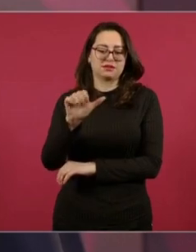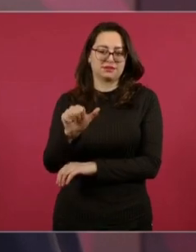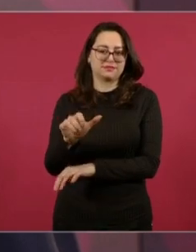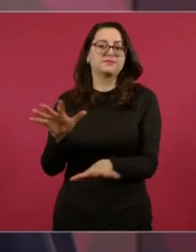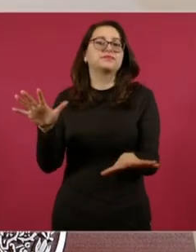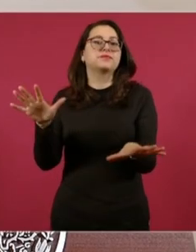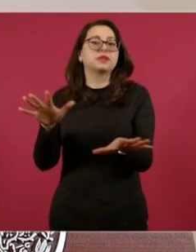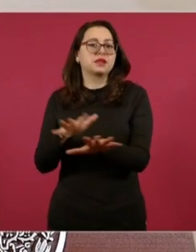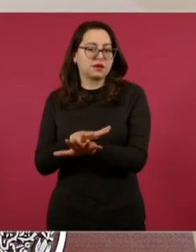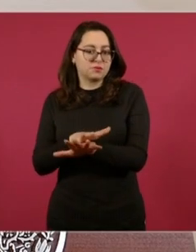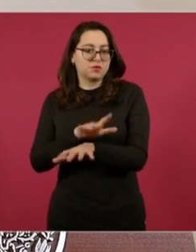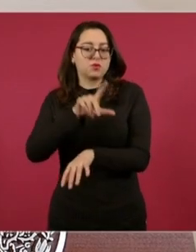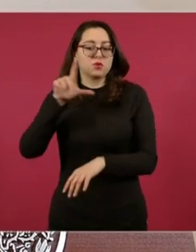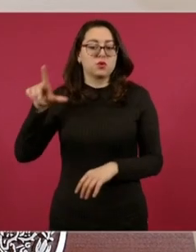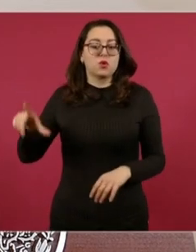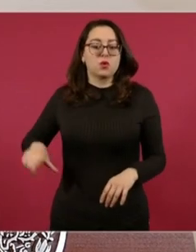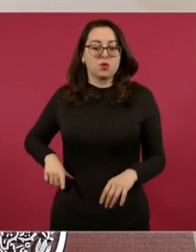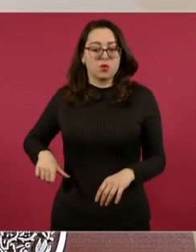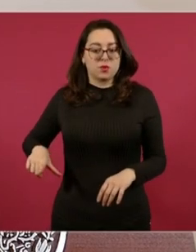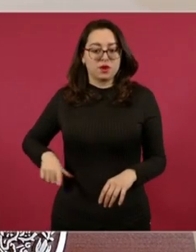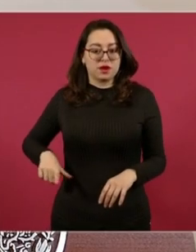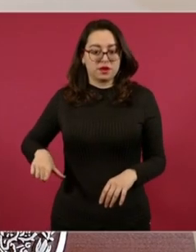la llegada